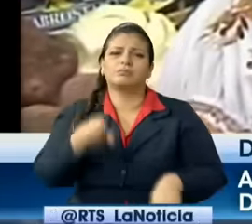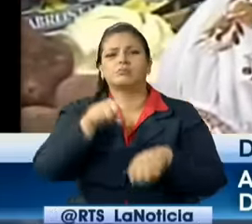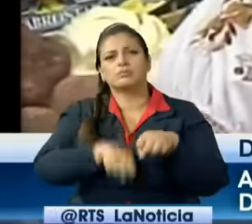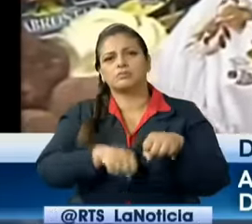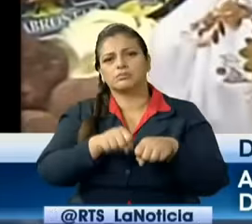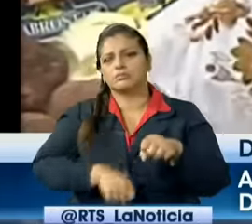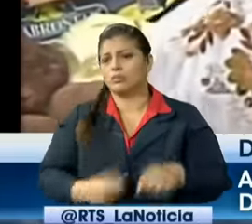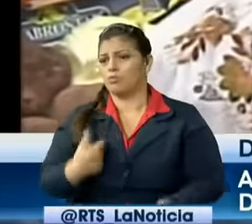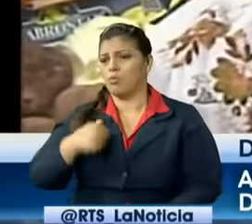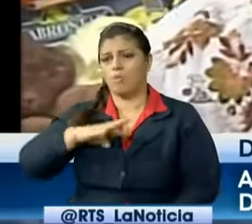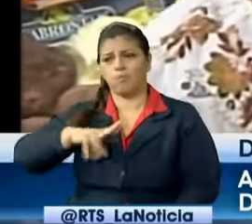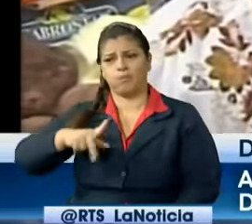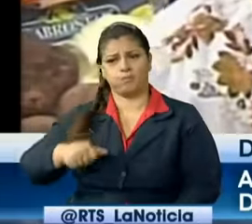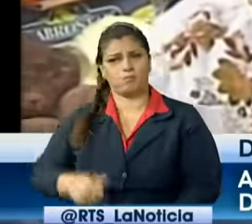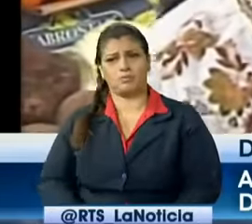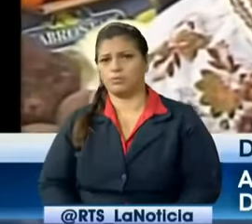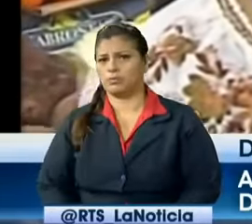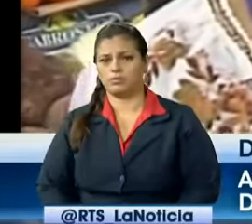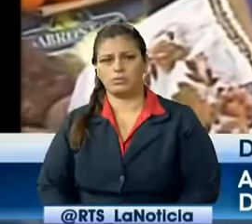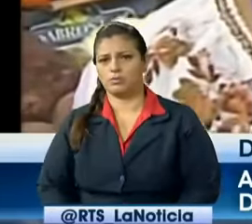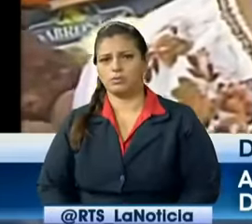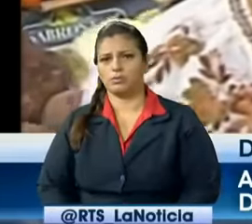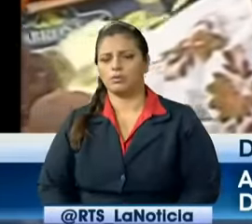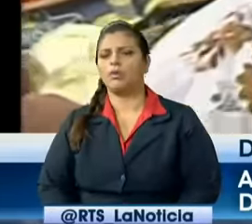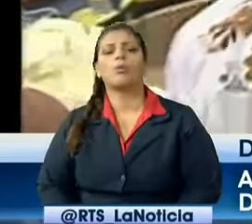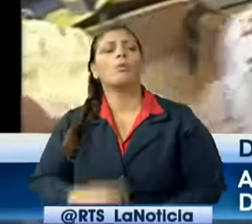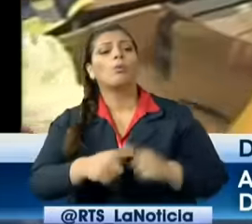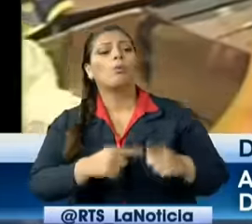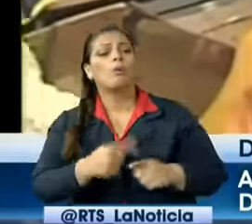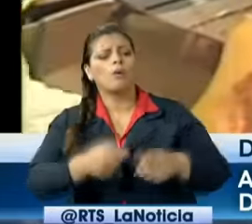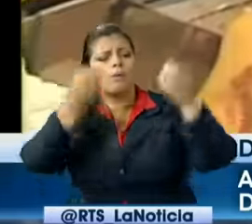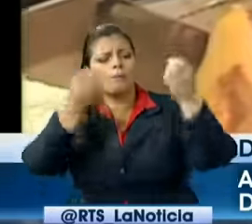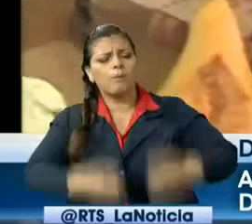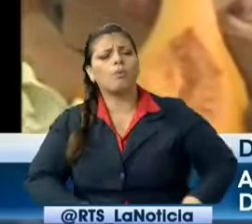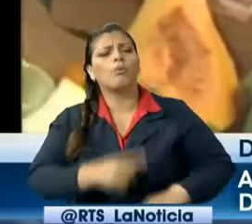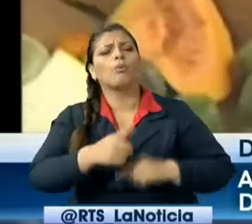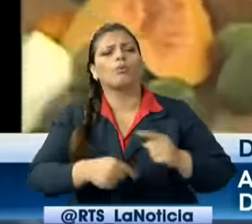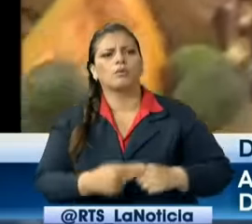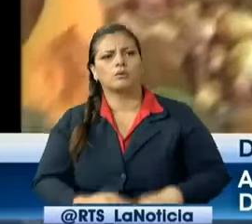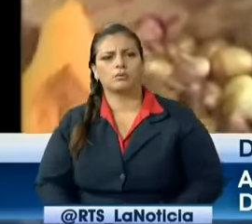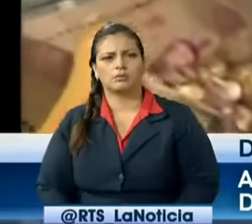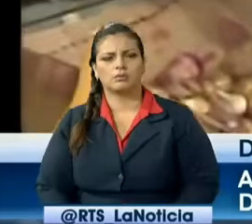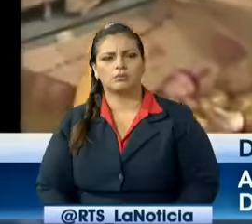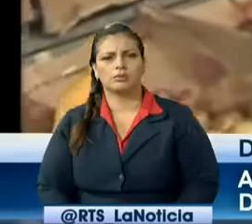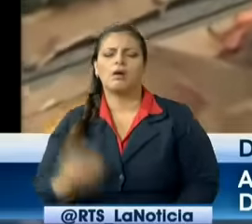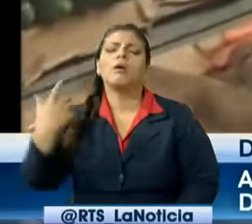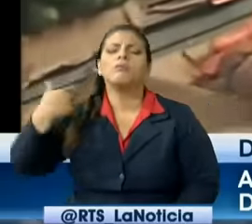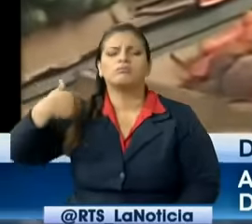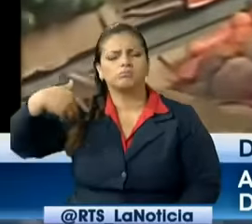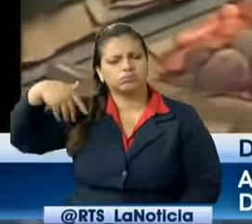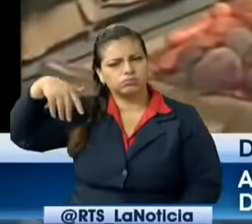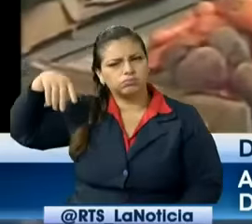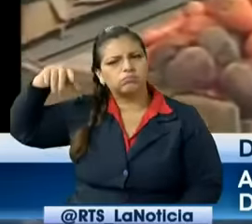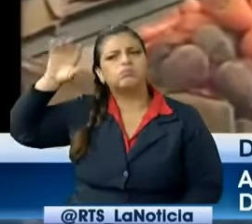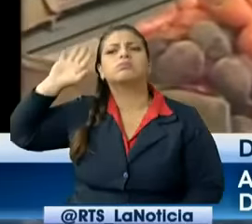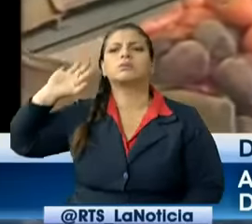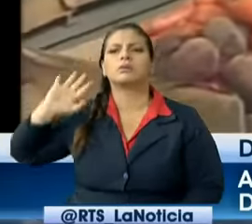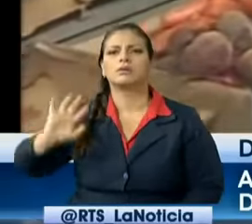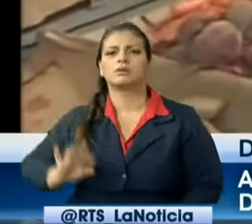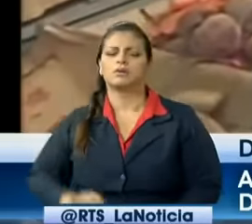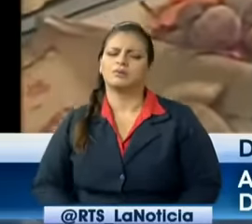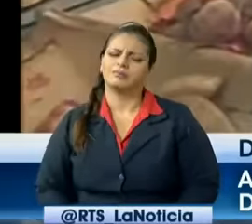me robando. ¿Pero cuándo se le cayó? ¿Ayer? No, de noche. ¿Algún tiempo? Se cayó de ya, aquí. Ya, pero algún tiempo, eso le pregunto. Sí, es verdad, porque ya, está... Entonces si se le cae,